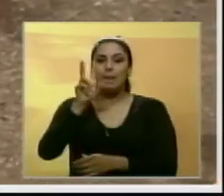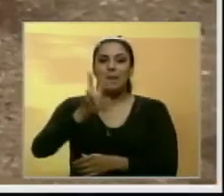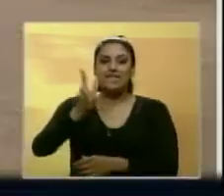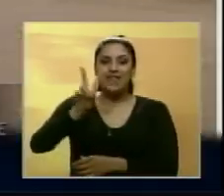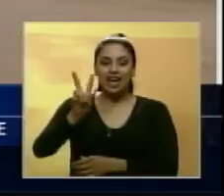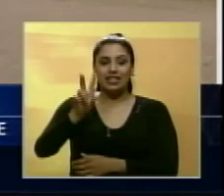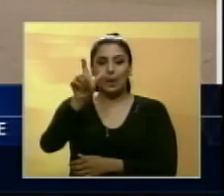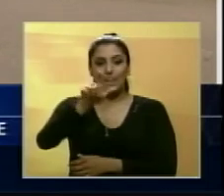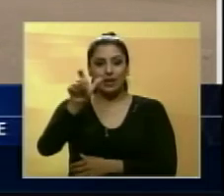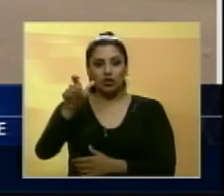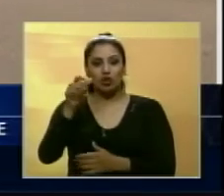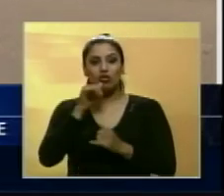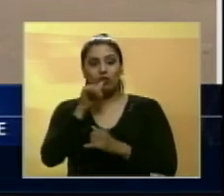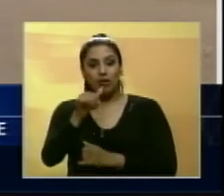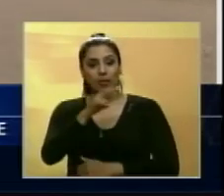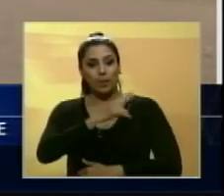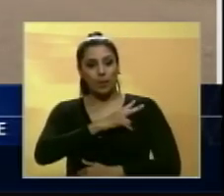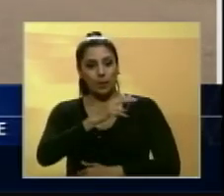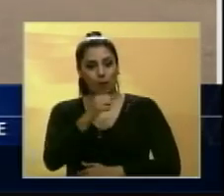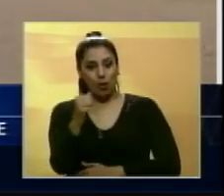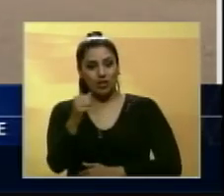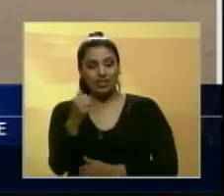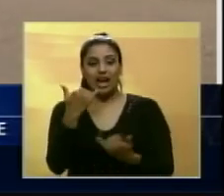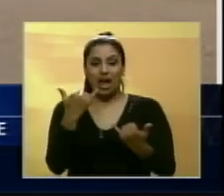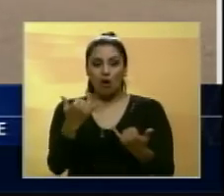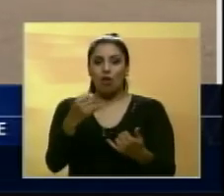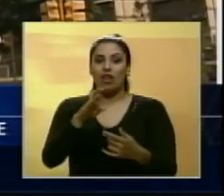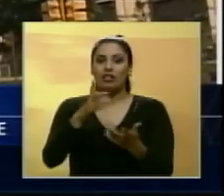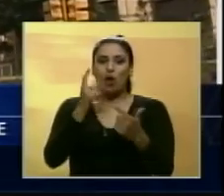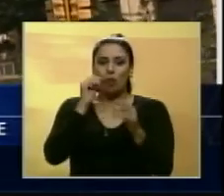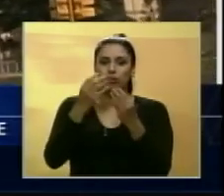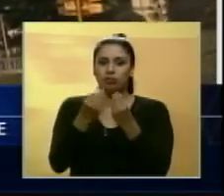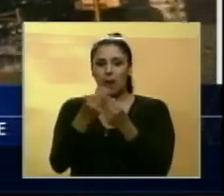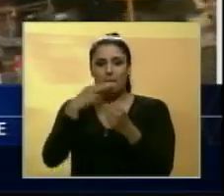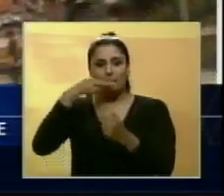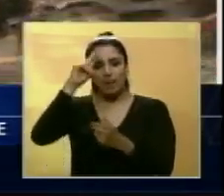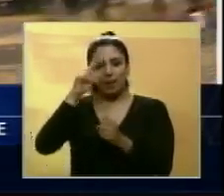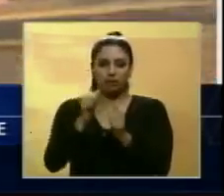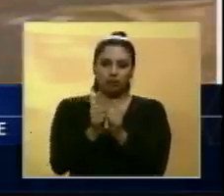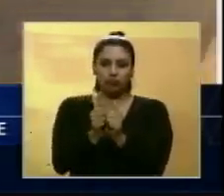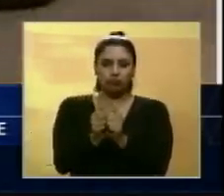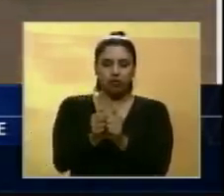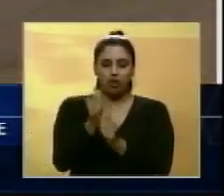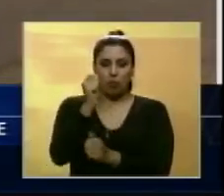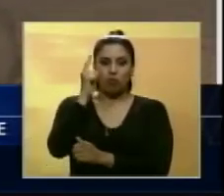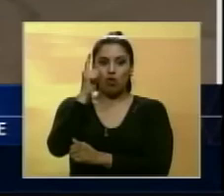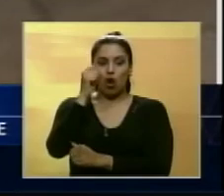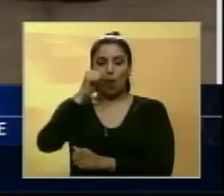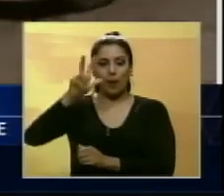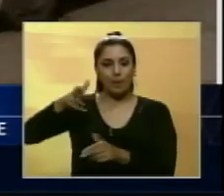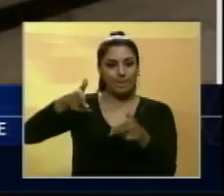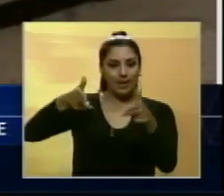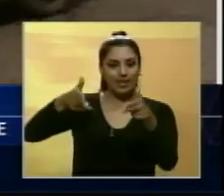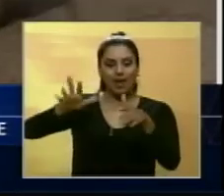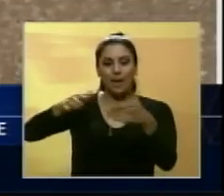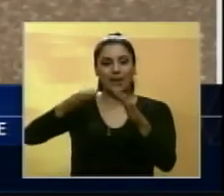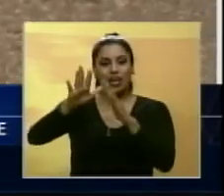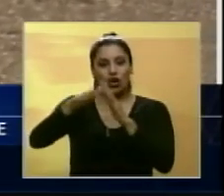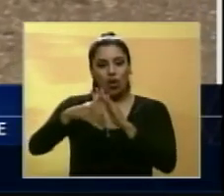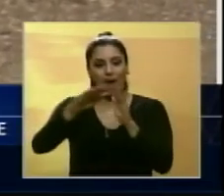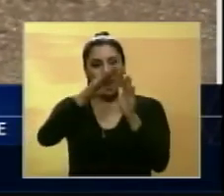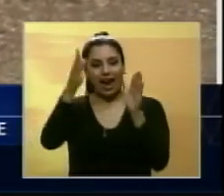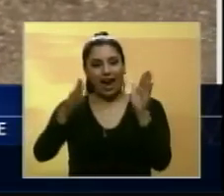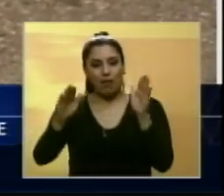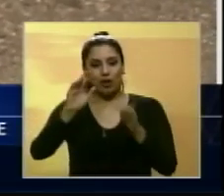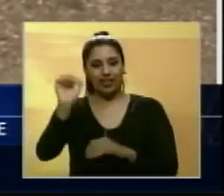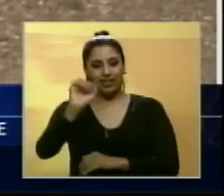Valle. Según versión policial, Sierra llegaba a esta zona junto a su padre y fue sorprendido por sujetos armados para despojarlo de su